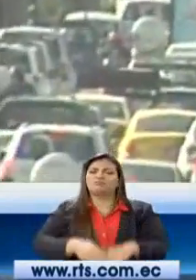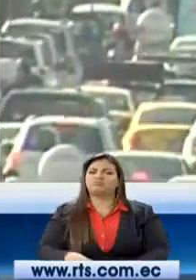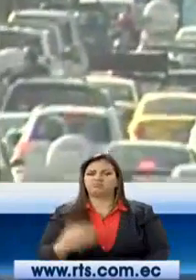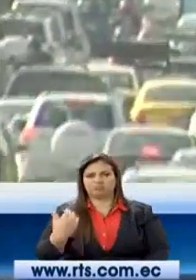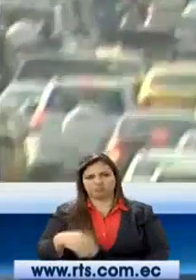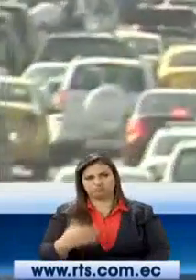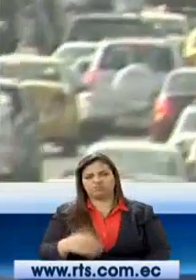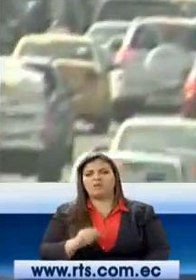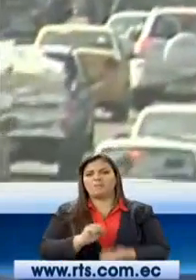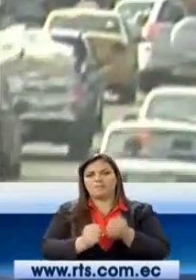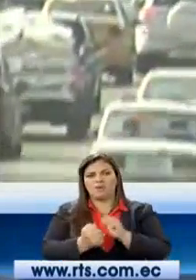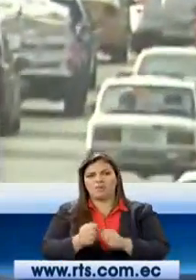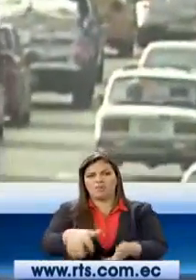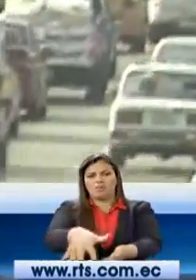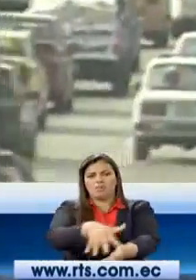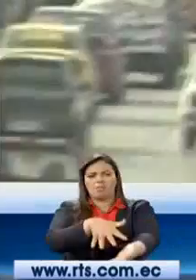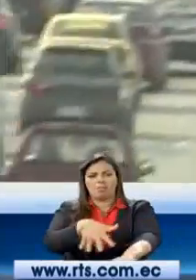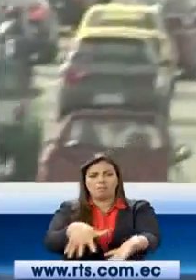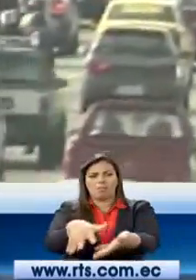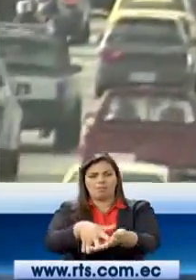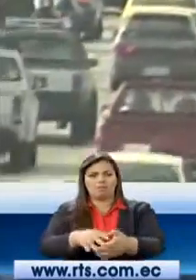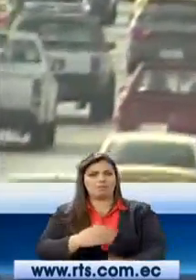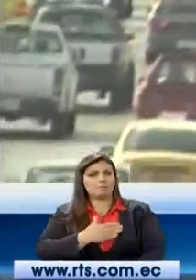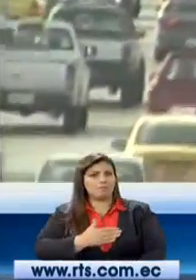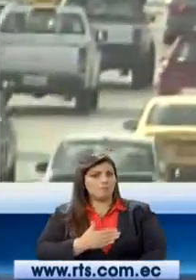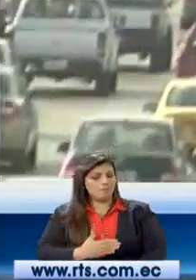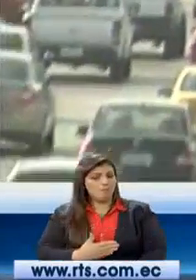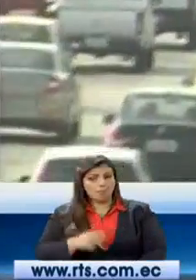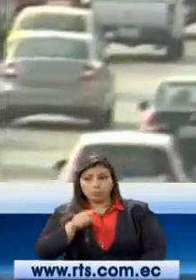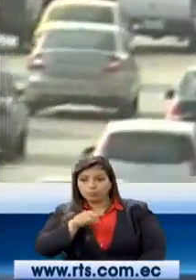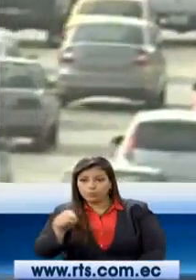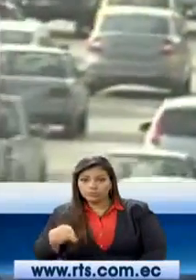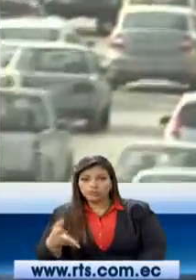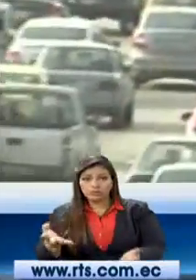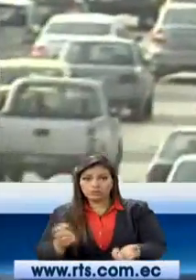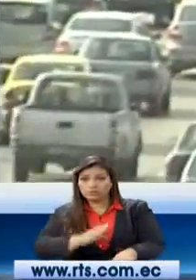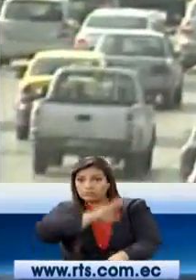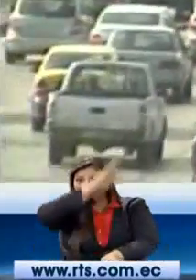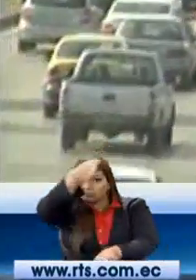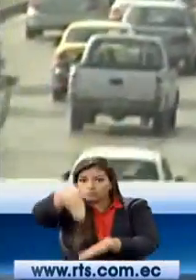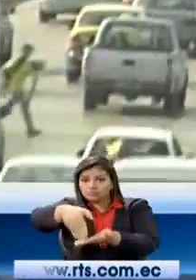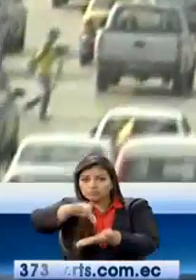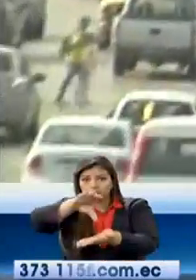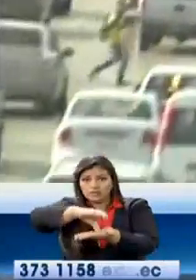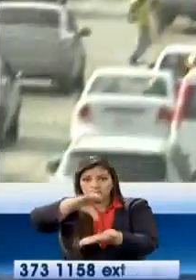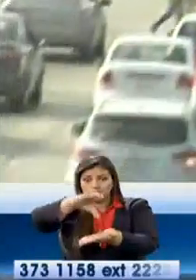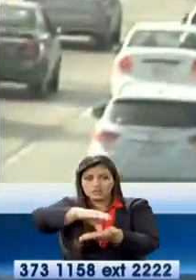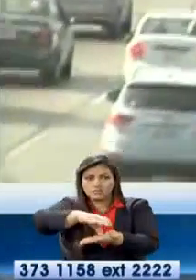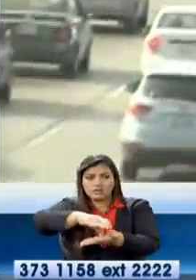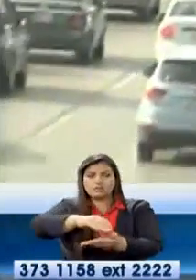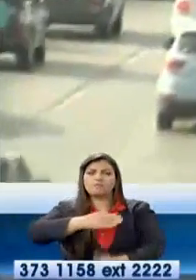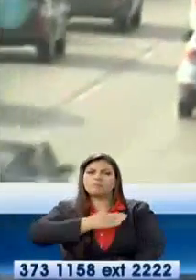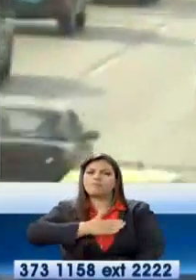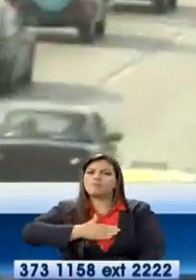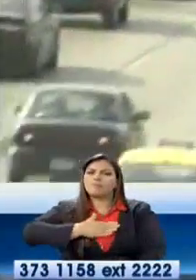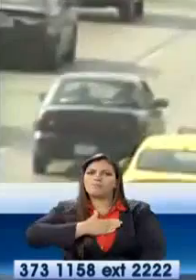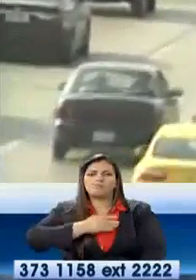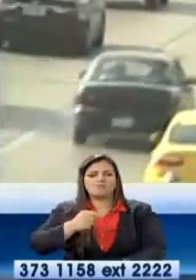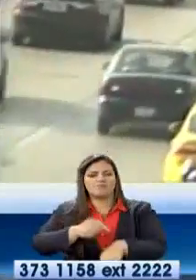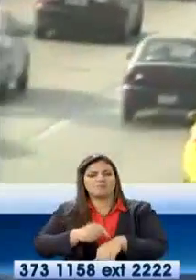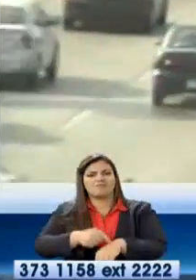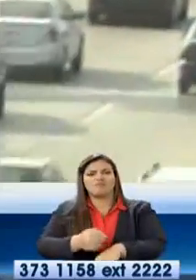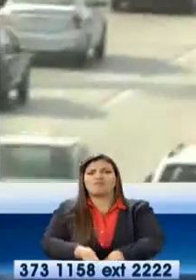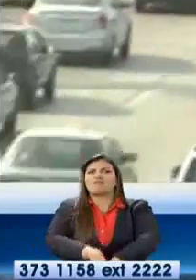aquellas personas que van a dirigirse al centro y que van a utilizar esta vía para que o una salgan con tiempo o dos tomen